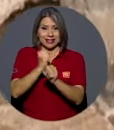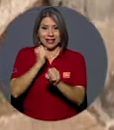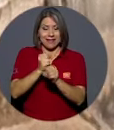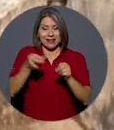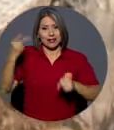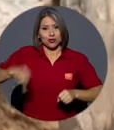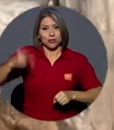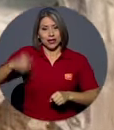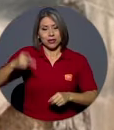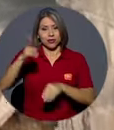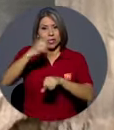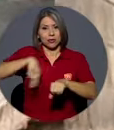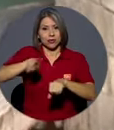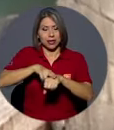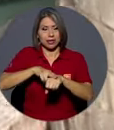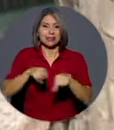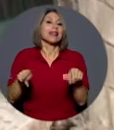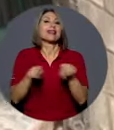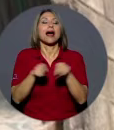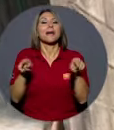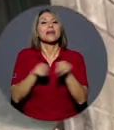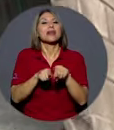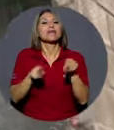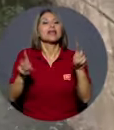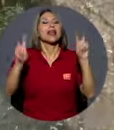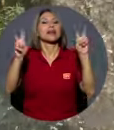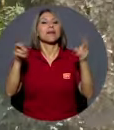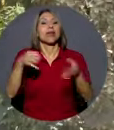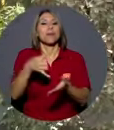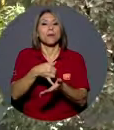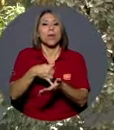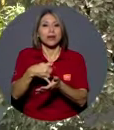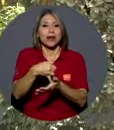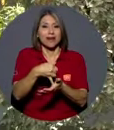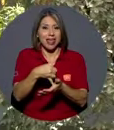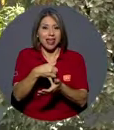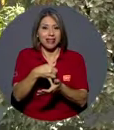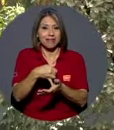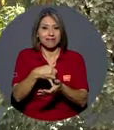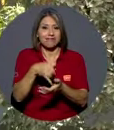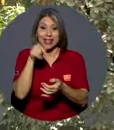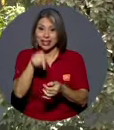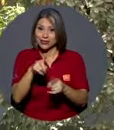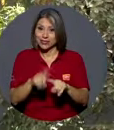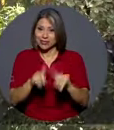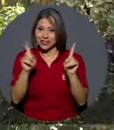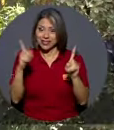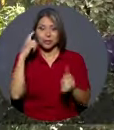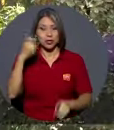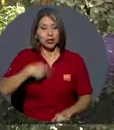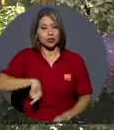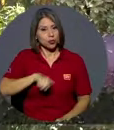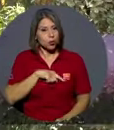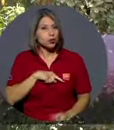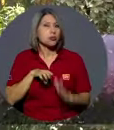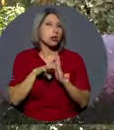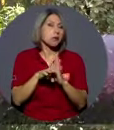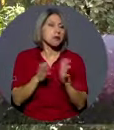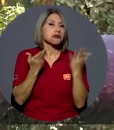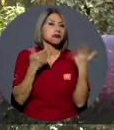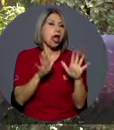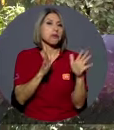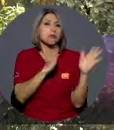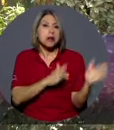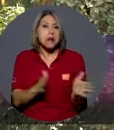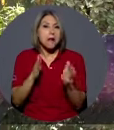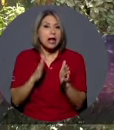además de trabajar los peligros naturales, también trabajamos el tema de la vulnerabilidad, que es el otro lado de la moneda. Porque si nosotros